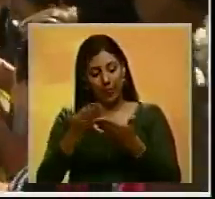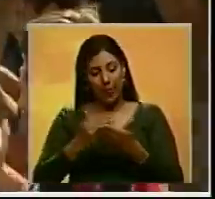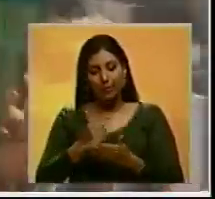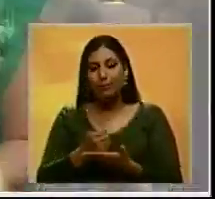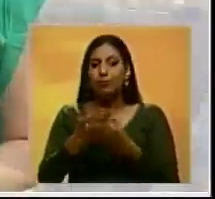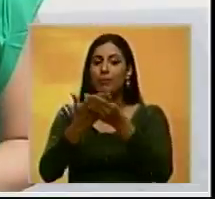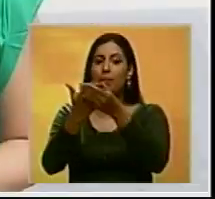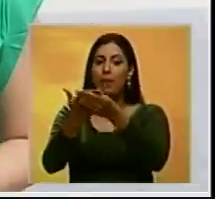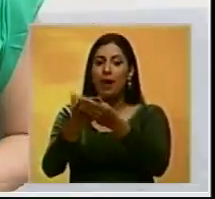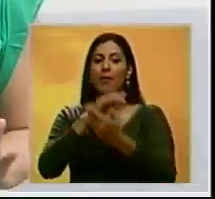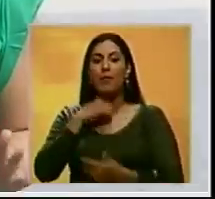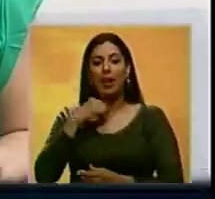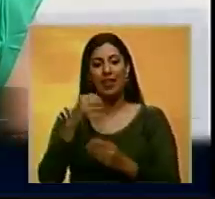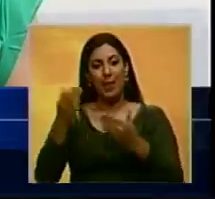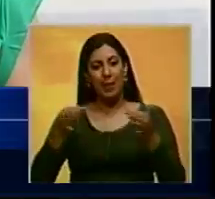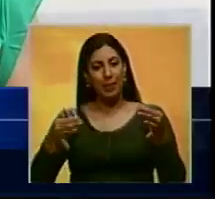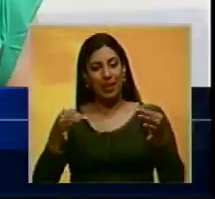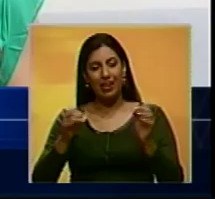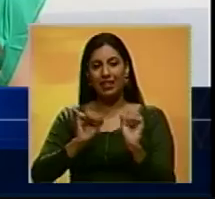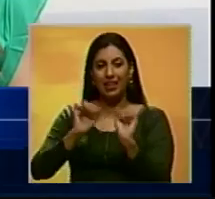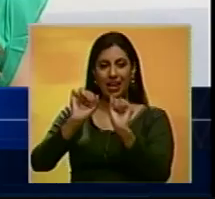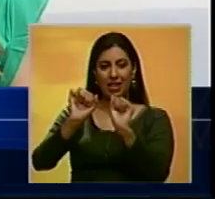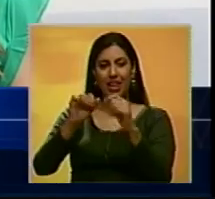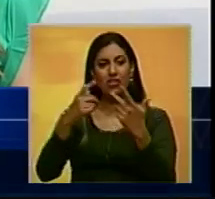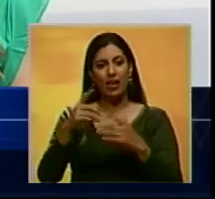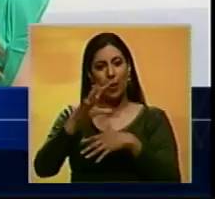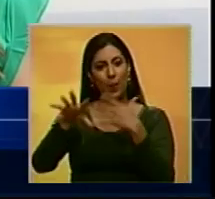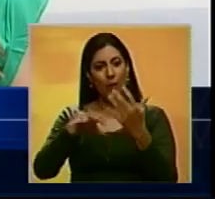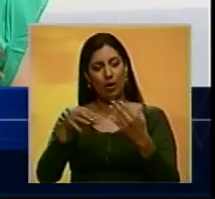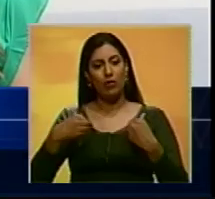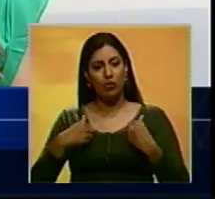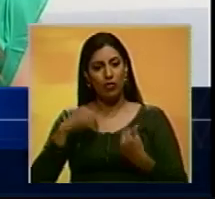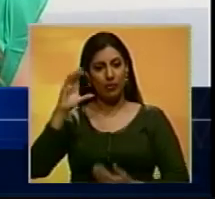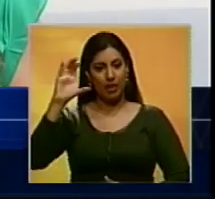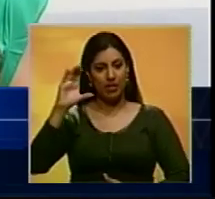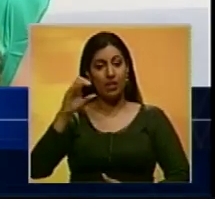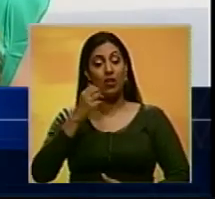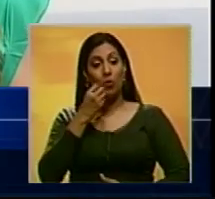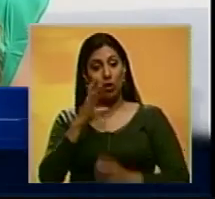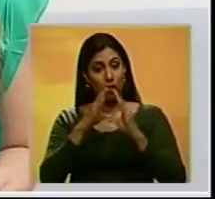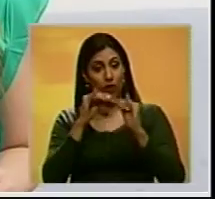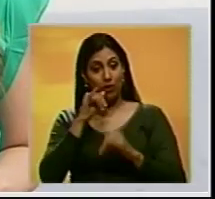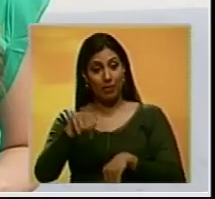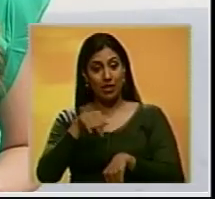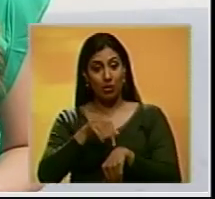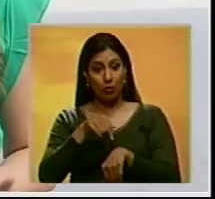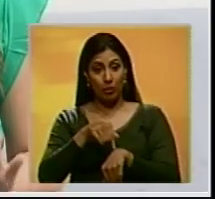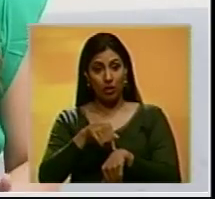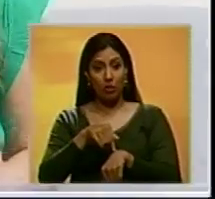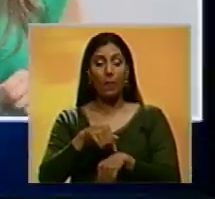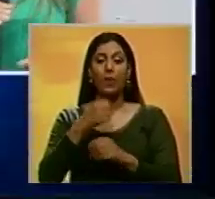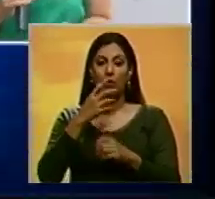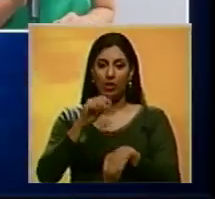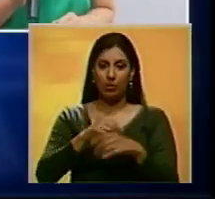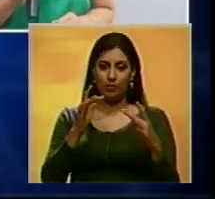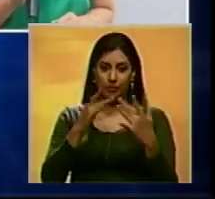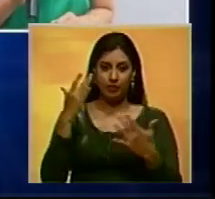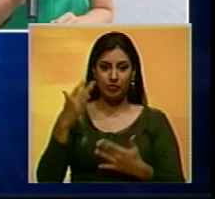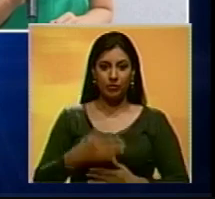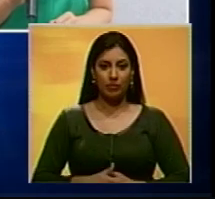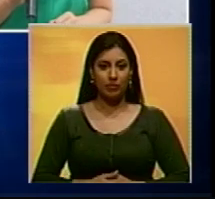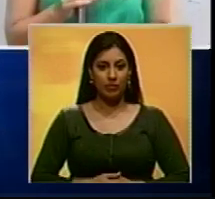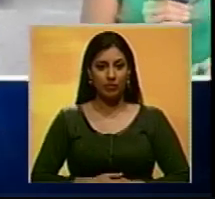el nuncio apostólico un documento en rechazo a la crisis que vive el país. Esta es toda la información que tenemos por los momentos. Regresamos al pase de los